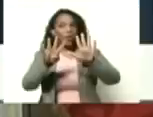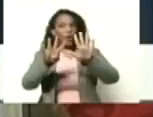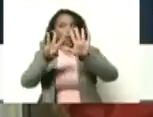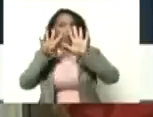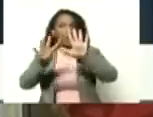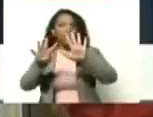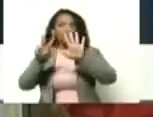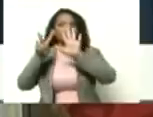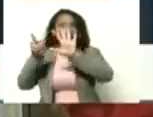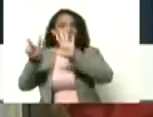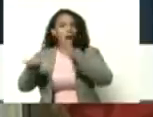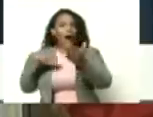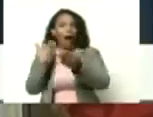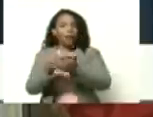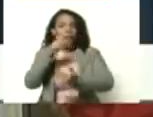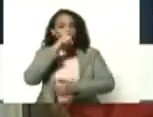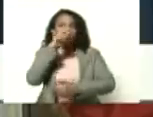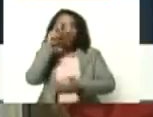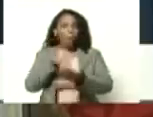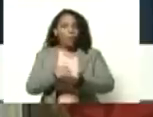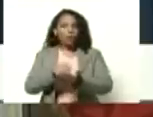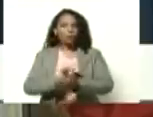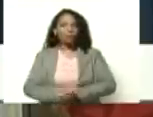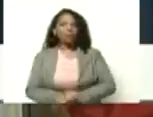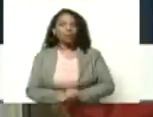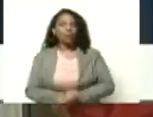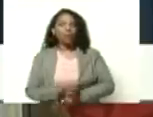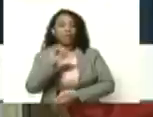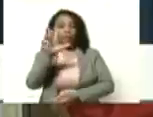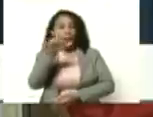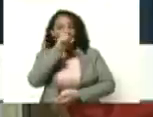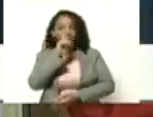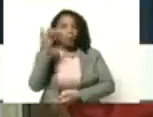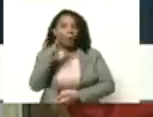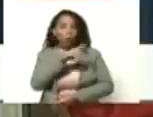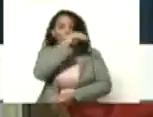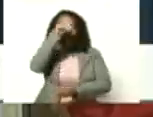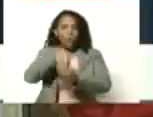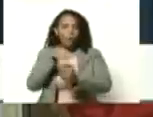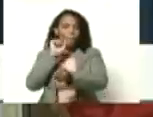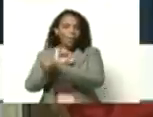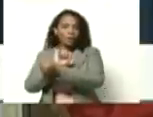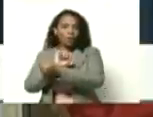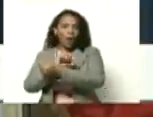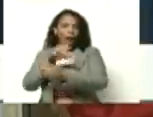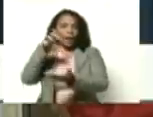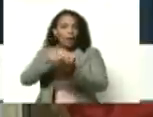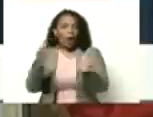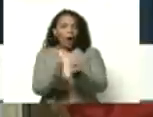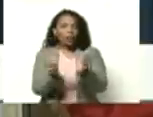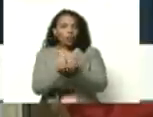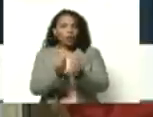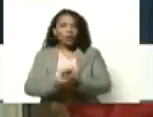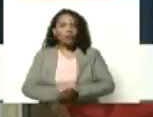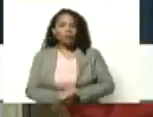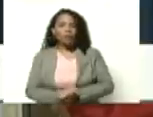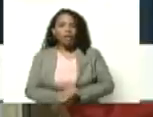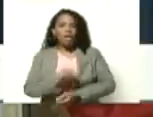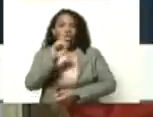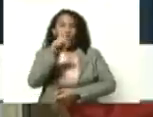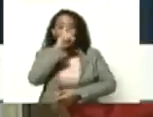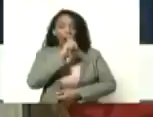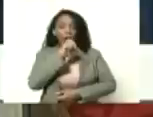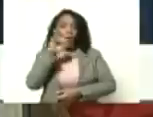1997 hasta el año 2000 tres años en puente ayala estado anzoátegui y un año